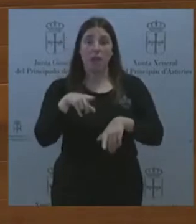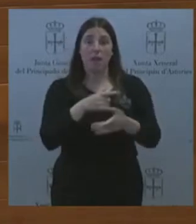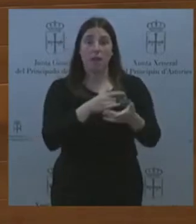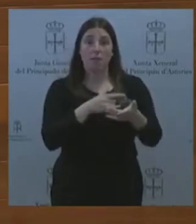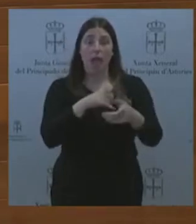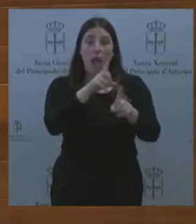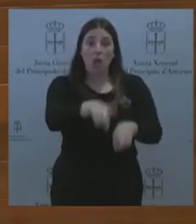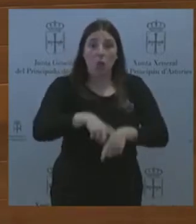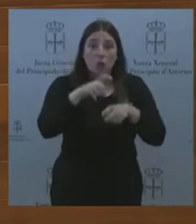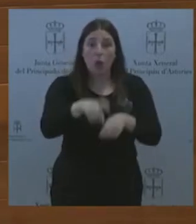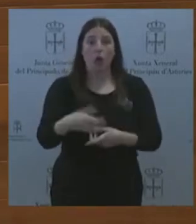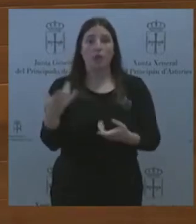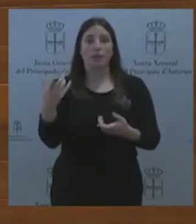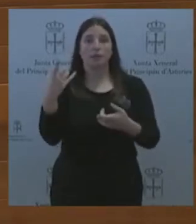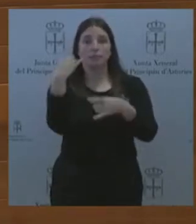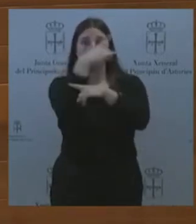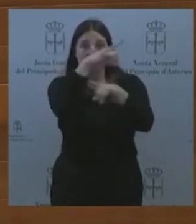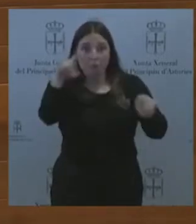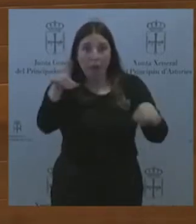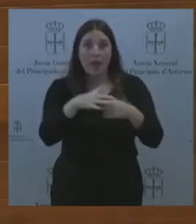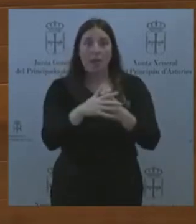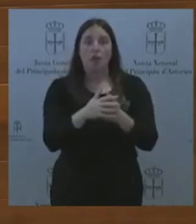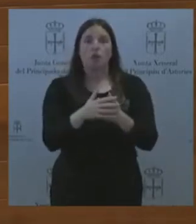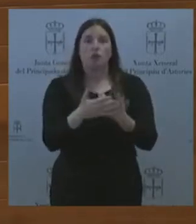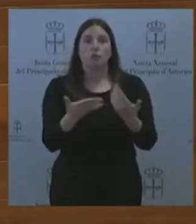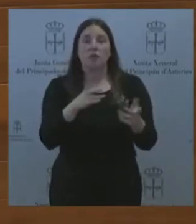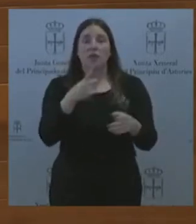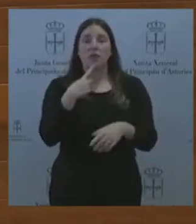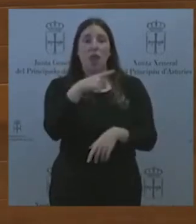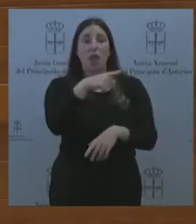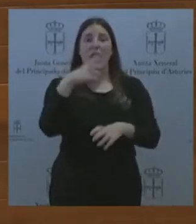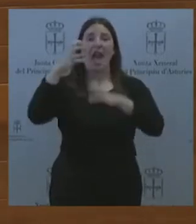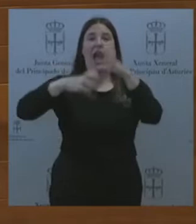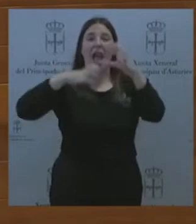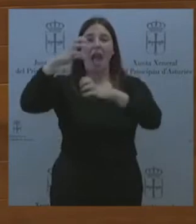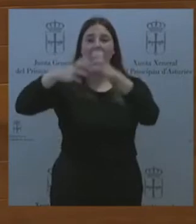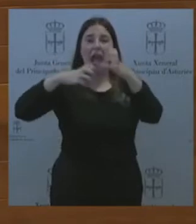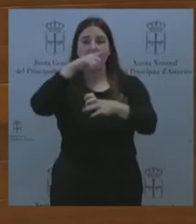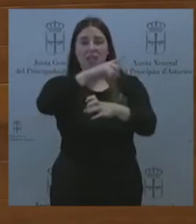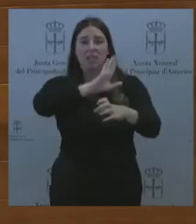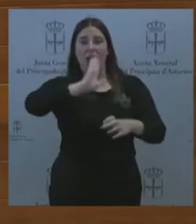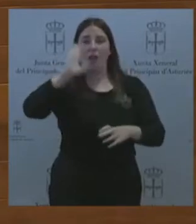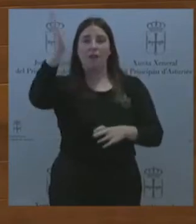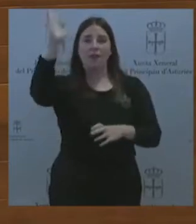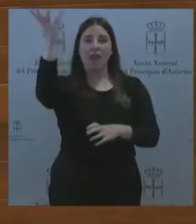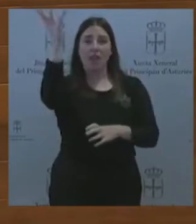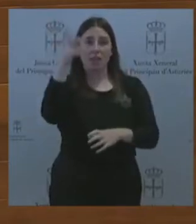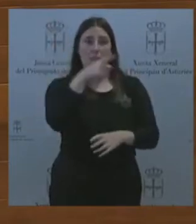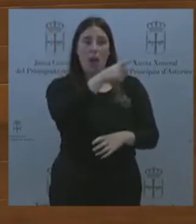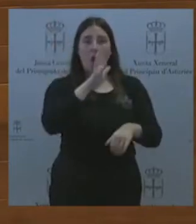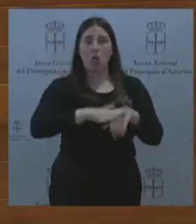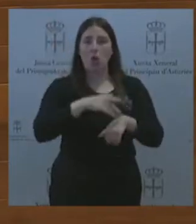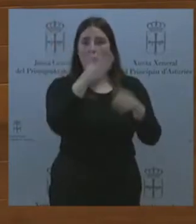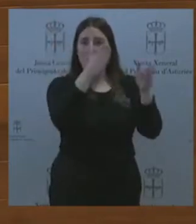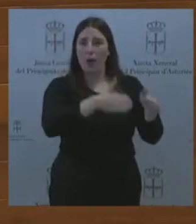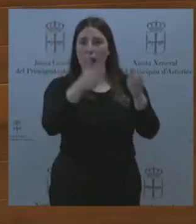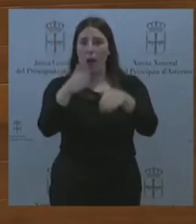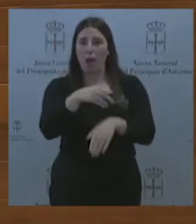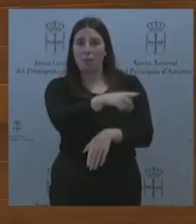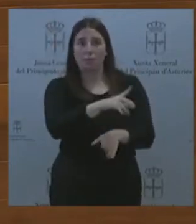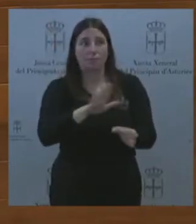efecto invernadero. Con el pretexto de lograr ese mundo ideal en lo climático, están asfixiando nuestro sector